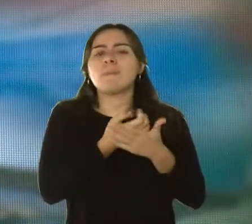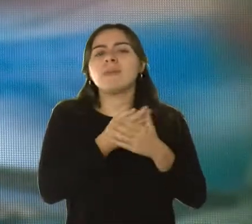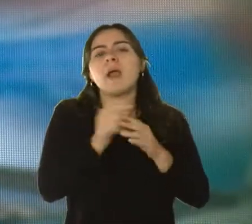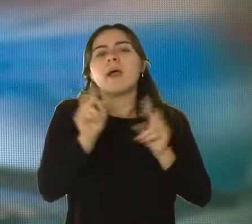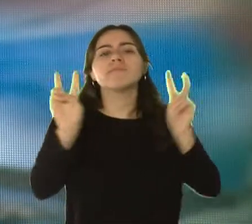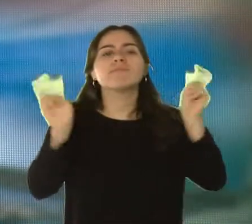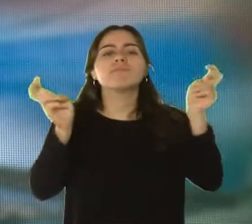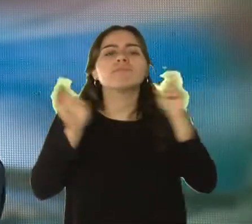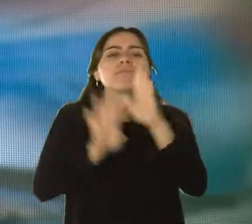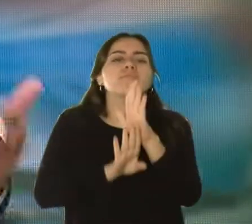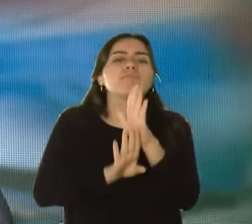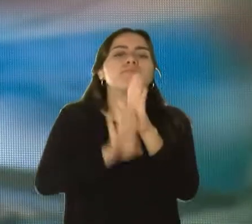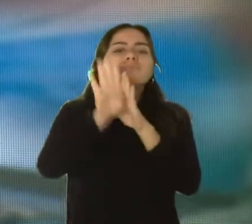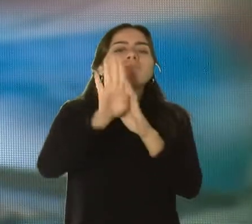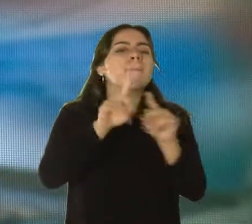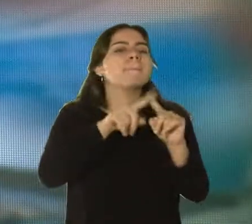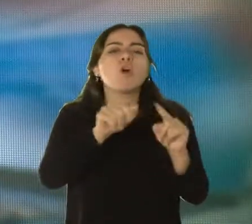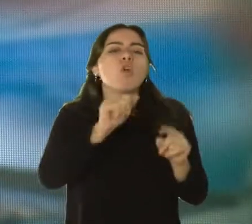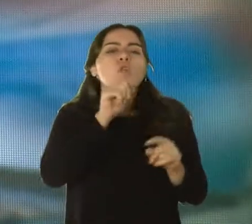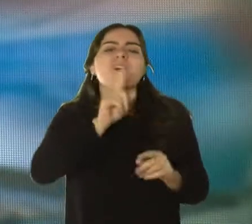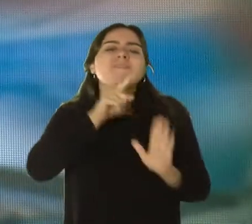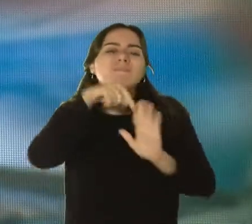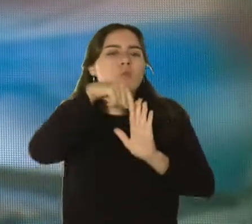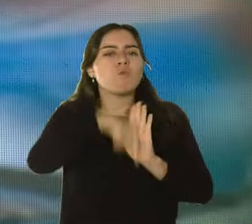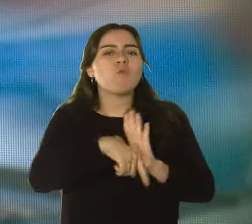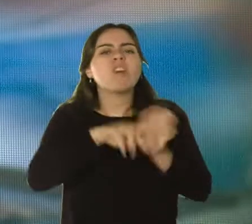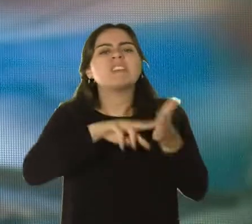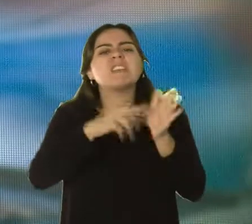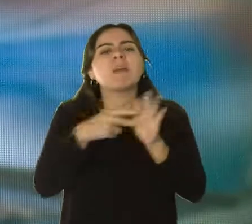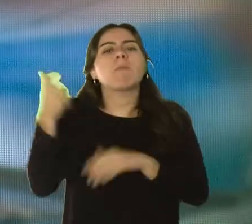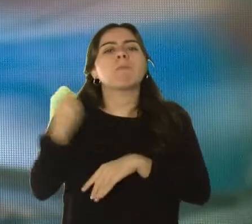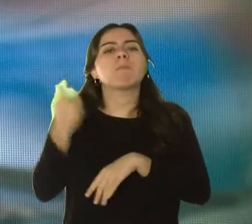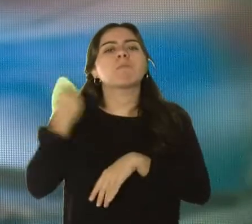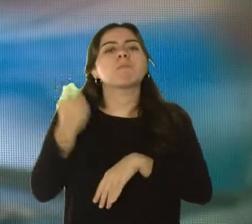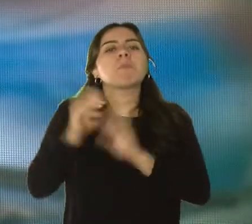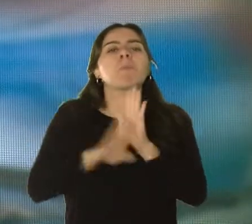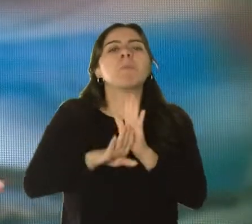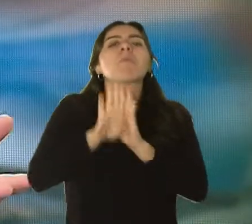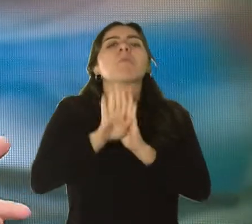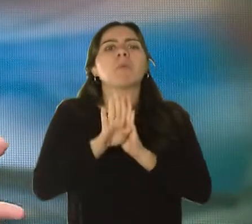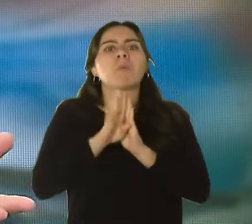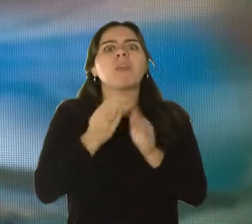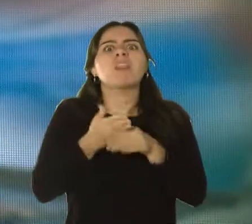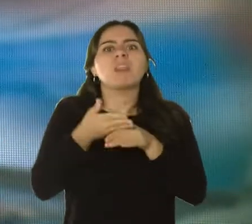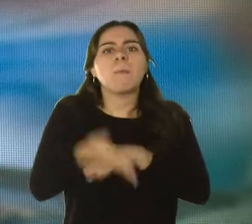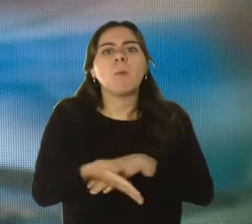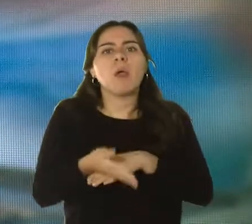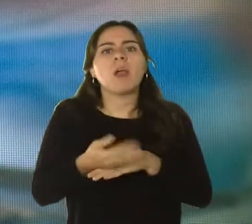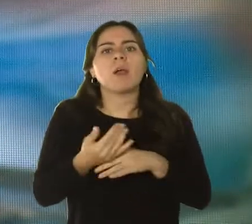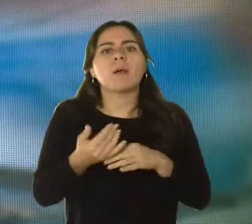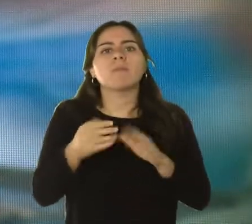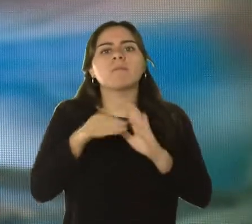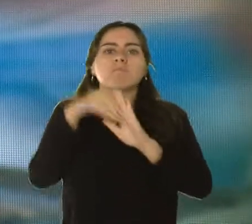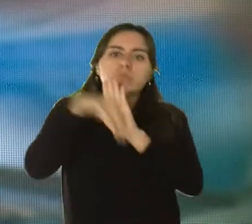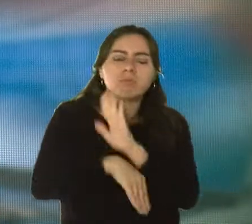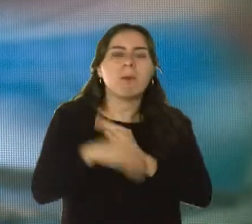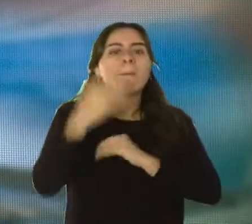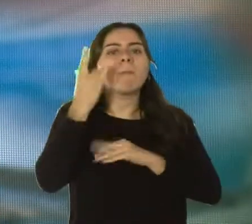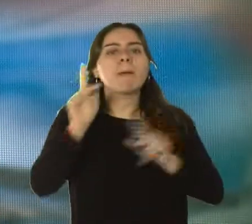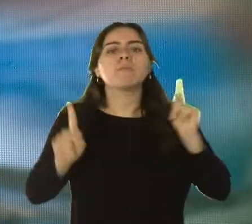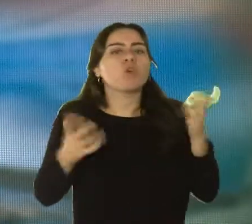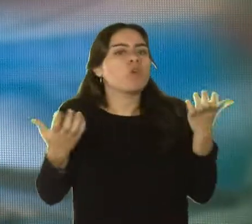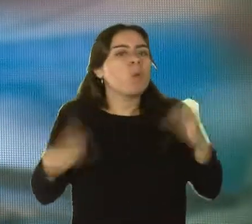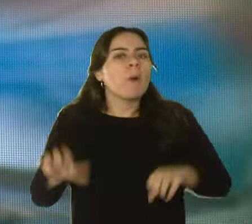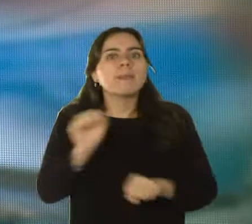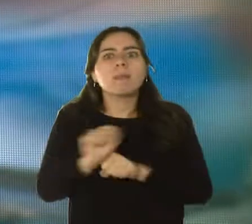lado la gente no quiere trabajar y no quiere, o sea, y es una situación única que nunca había visto el país que estamos viviendo ahora